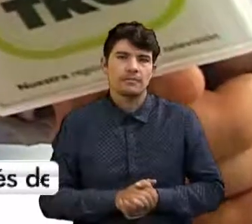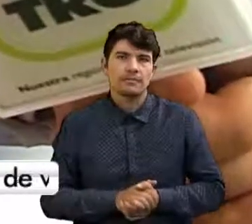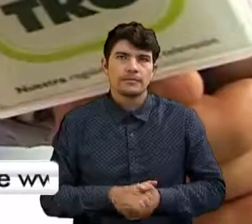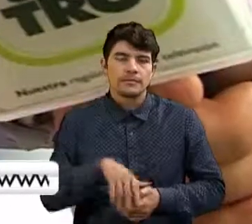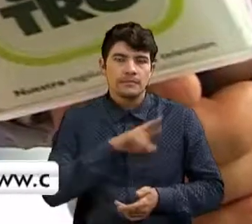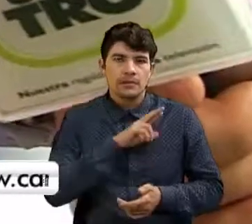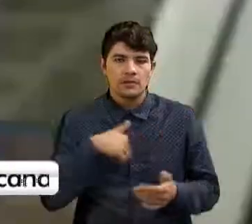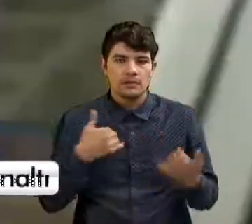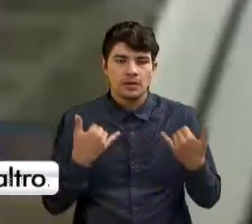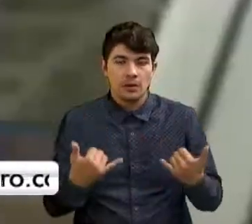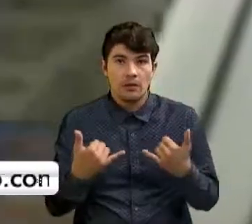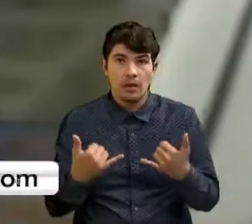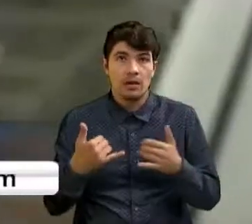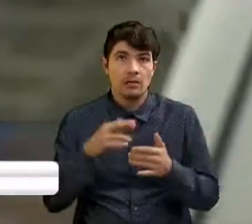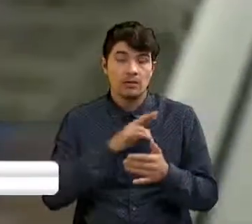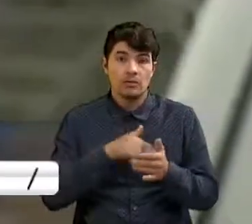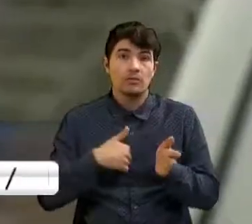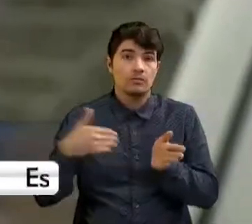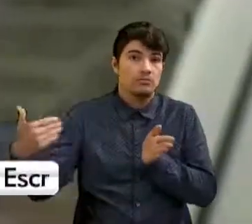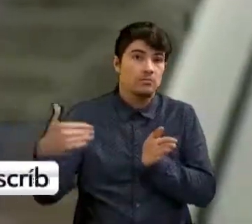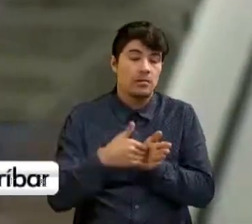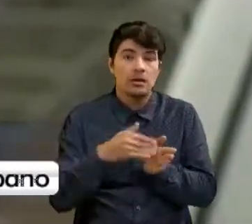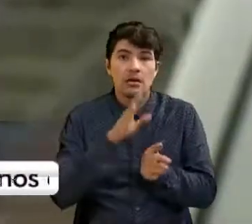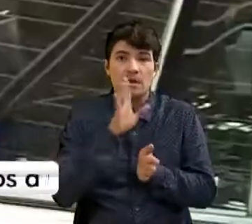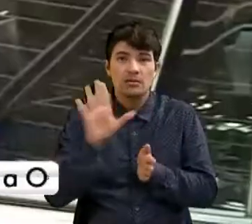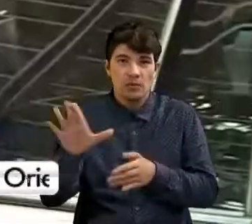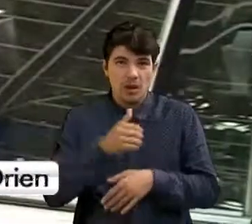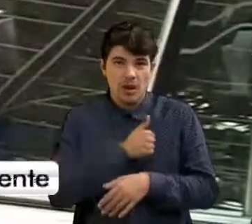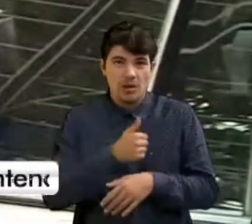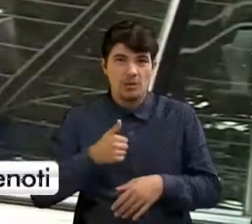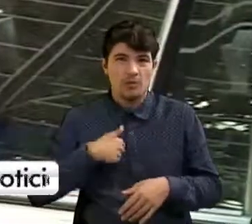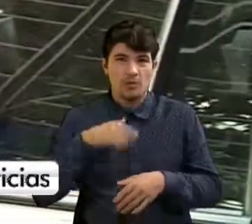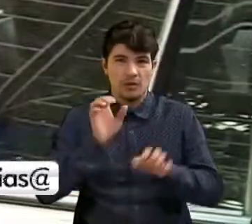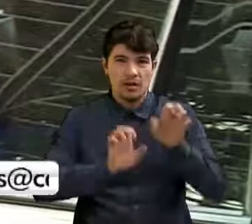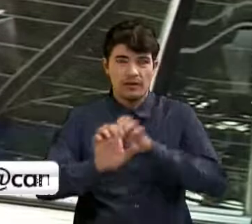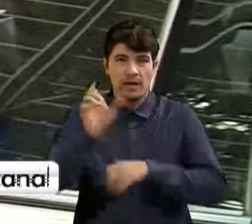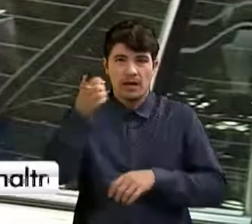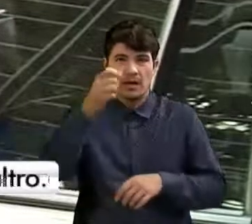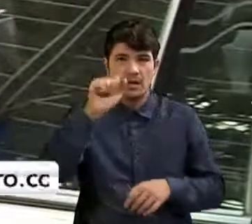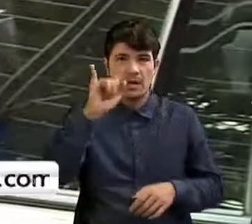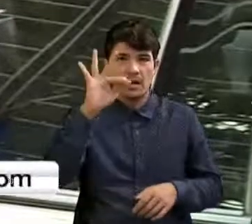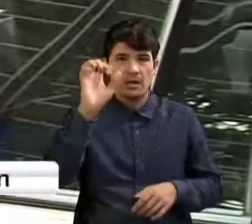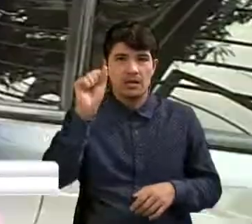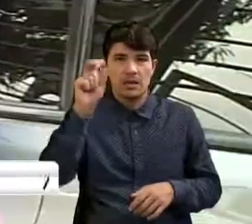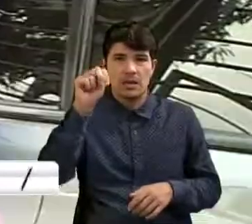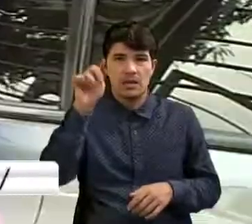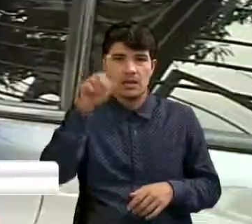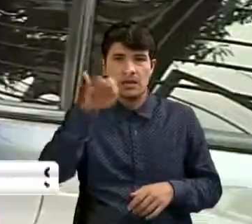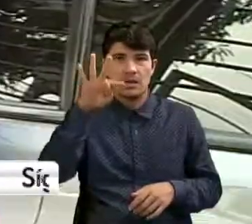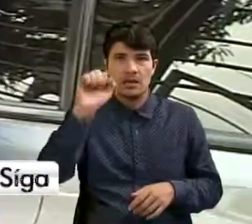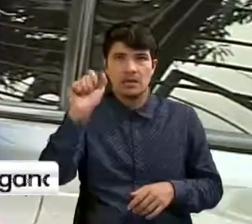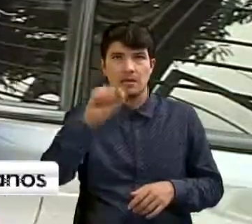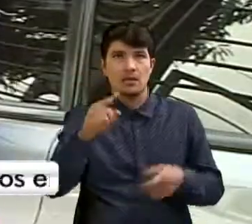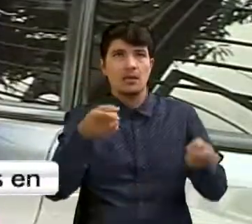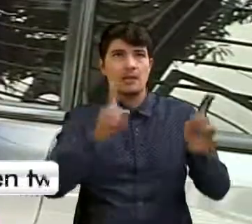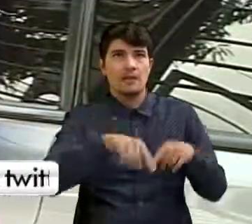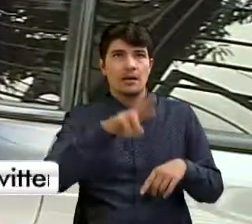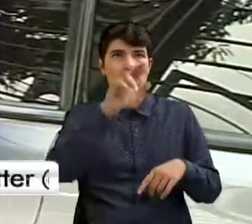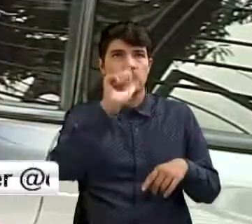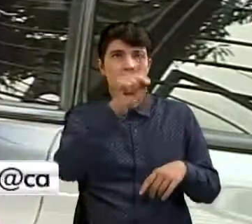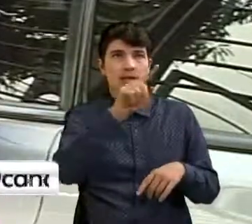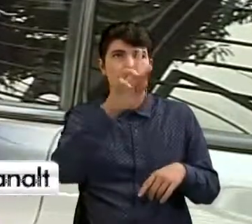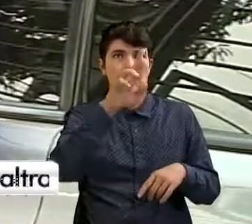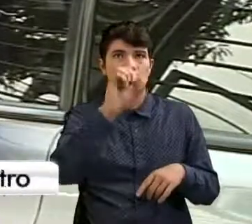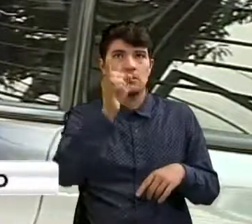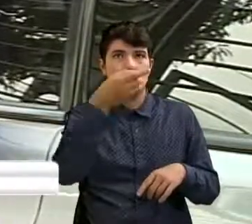hemos sido manejados por la autodefensas gaitanistas y por los rastrojos nosotros le pedimos al gobierno son